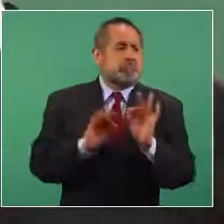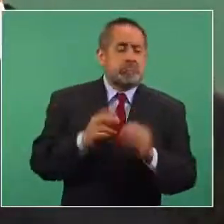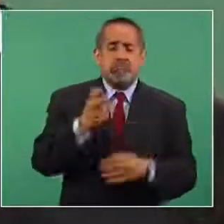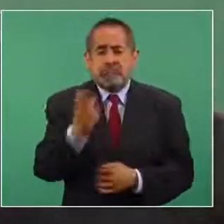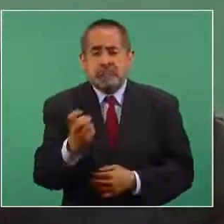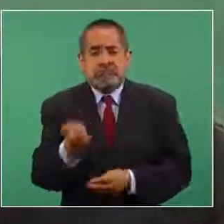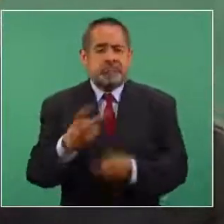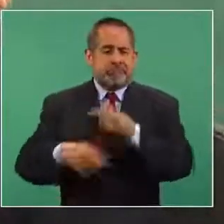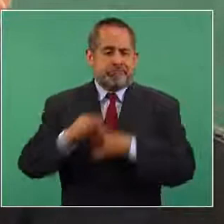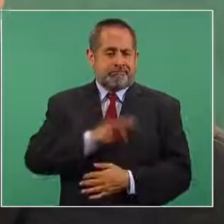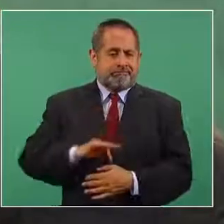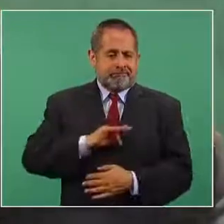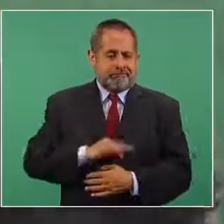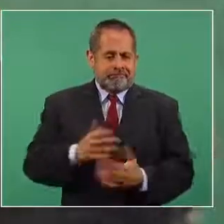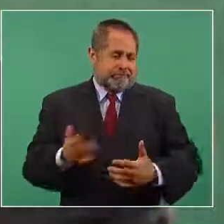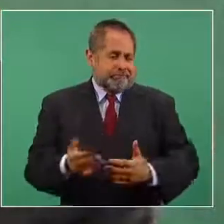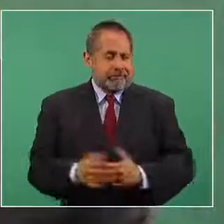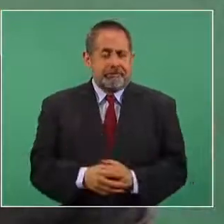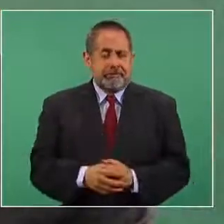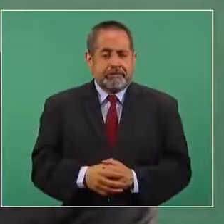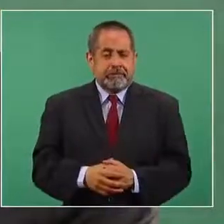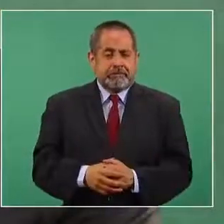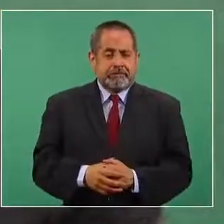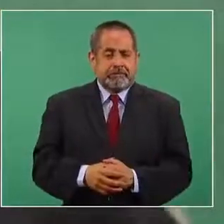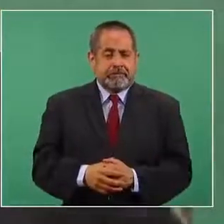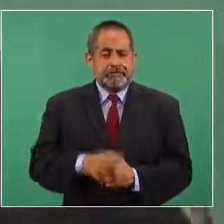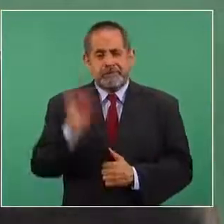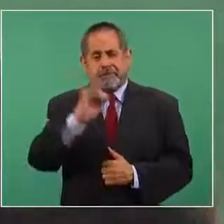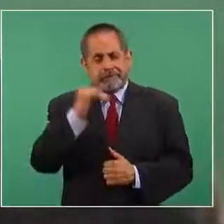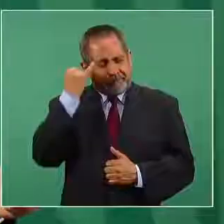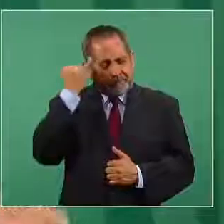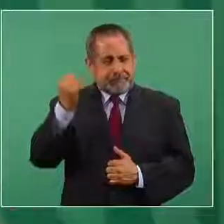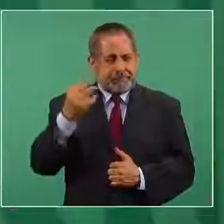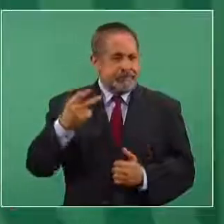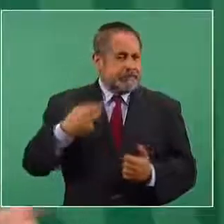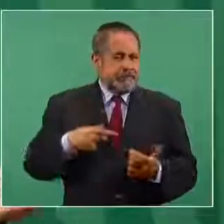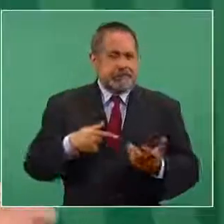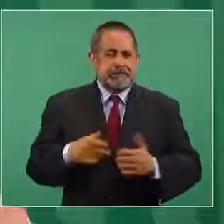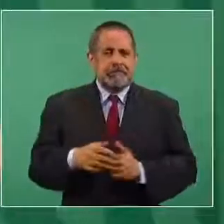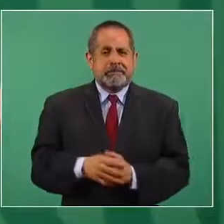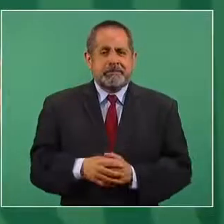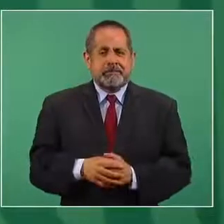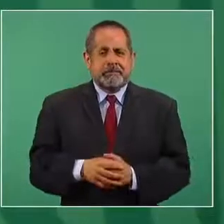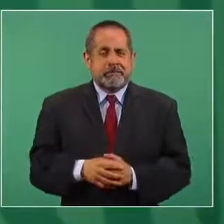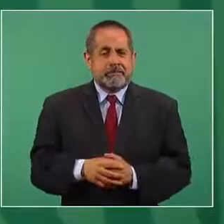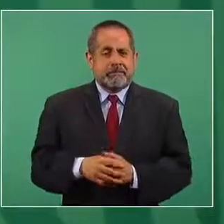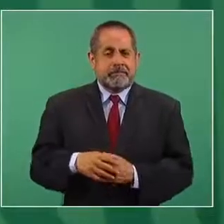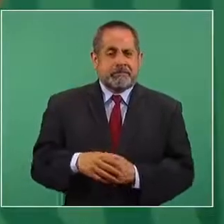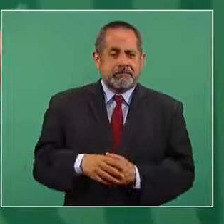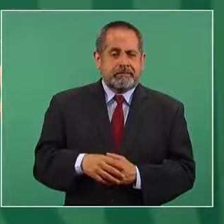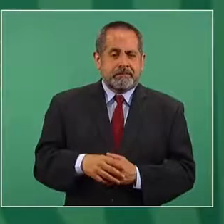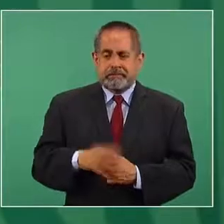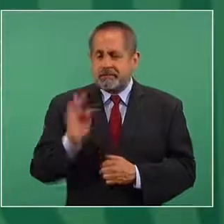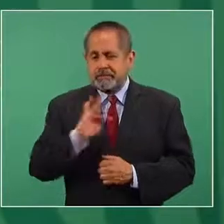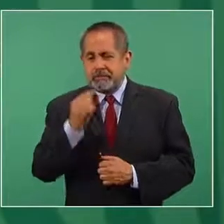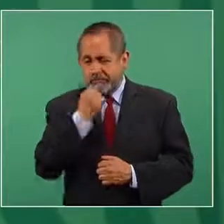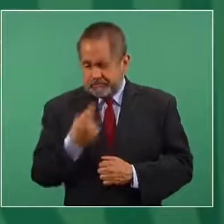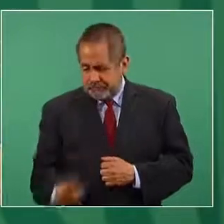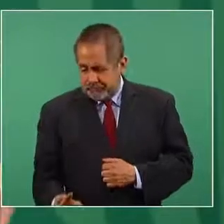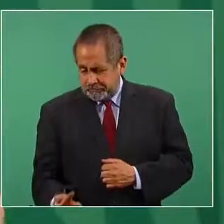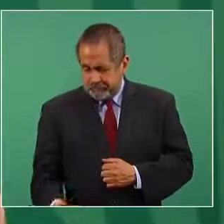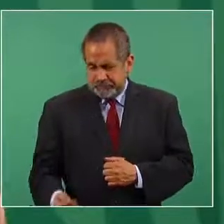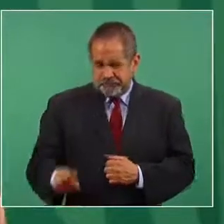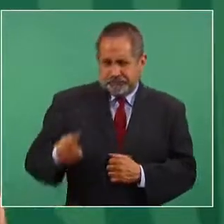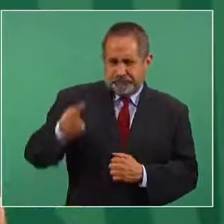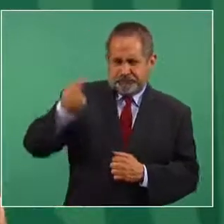Imagínense si una gente ha pensado desde niño, por su formación familiar,